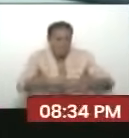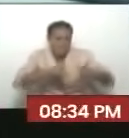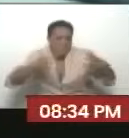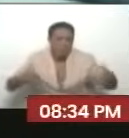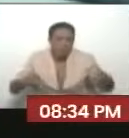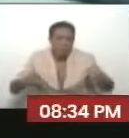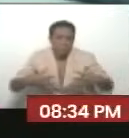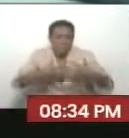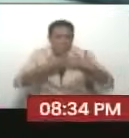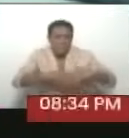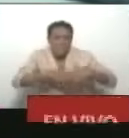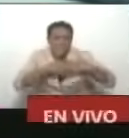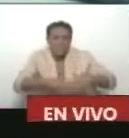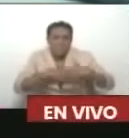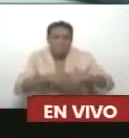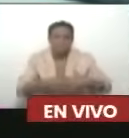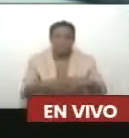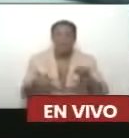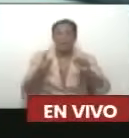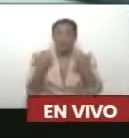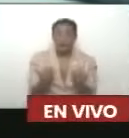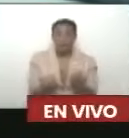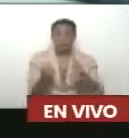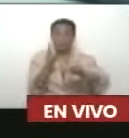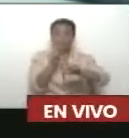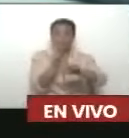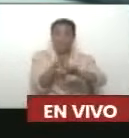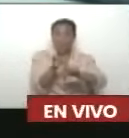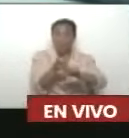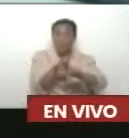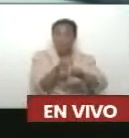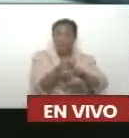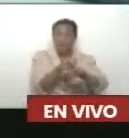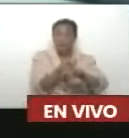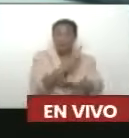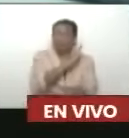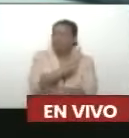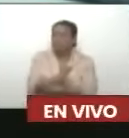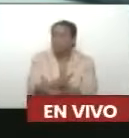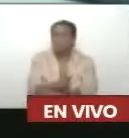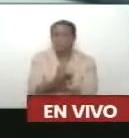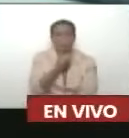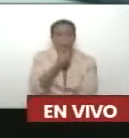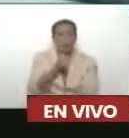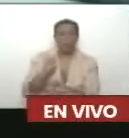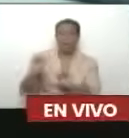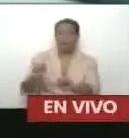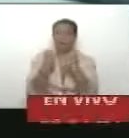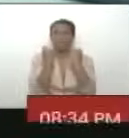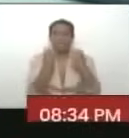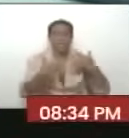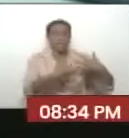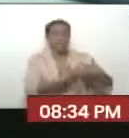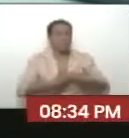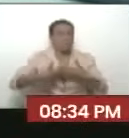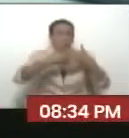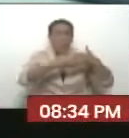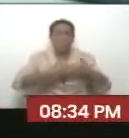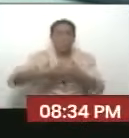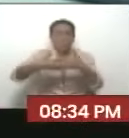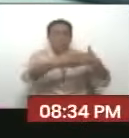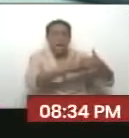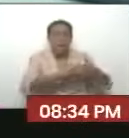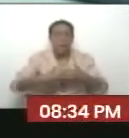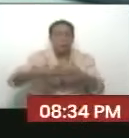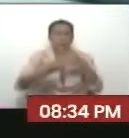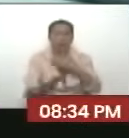unidos. Segundo consenso, la condena absoluta a las sanciones criminales de los Estados Unidos de